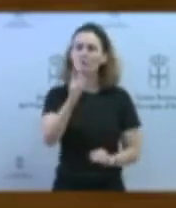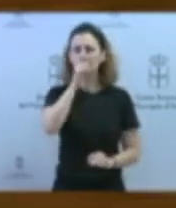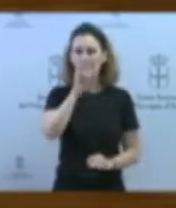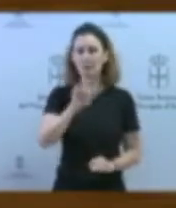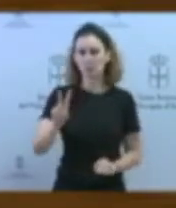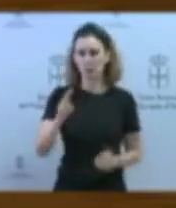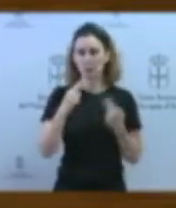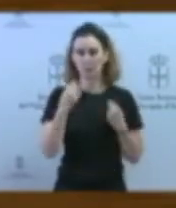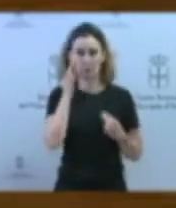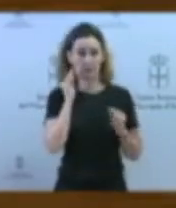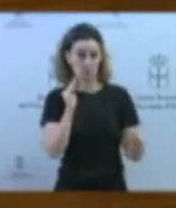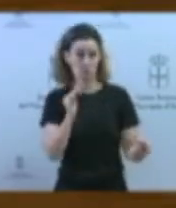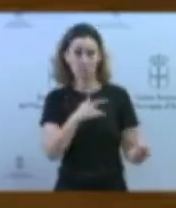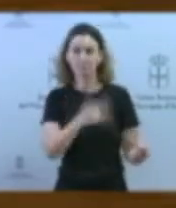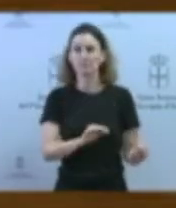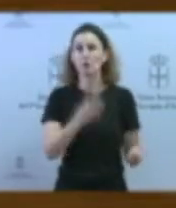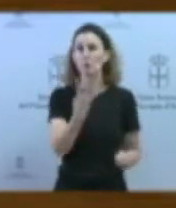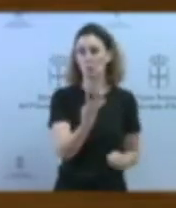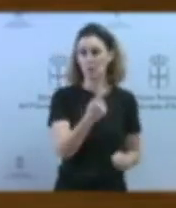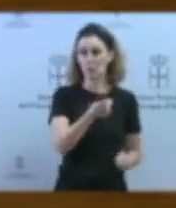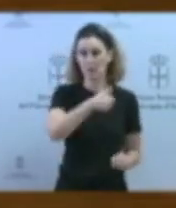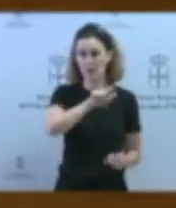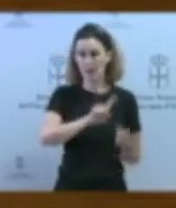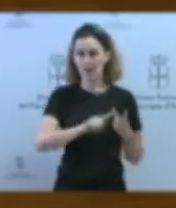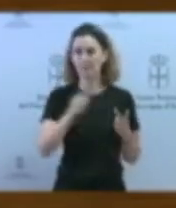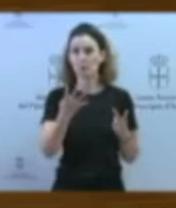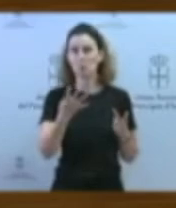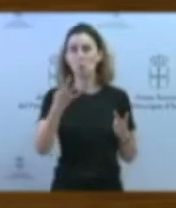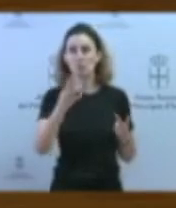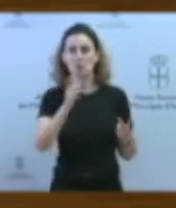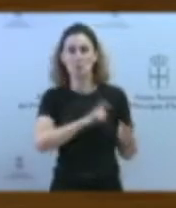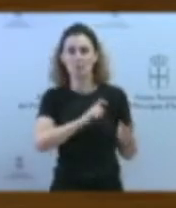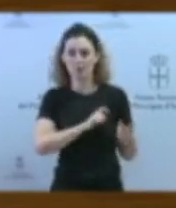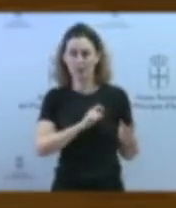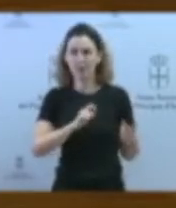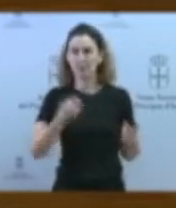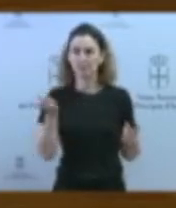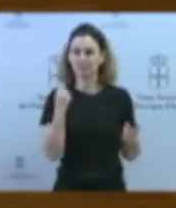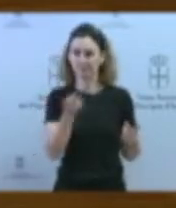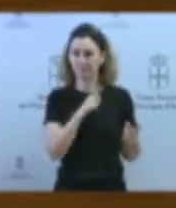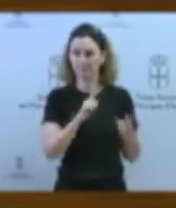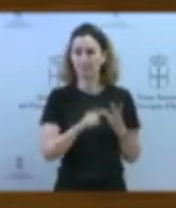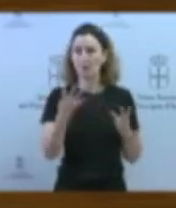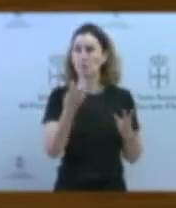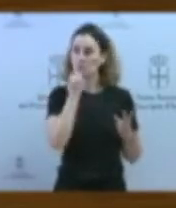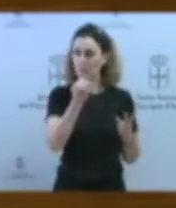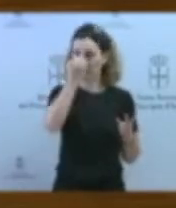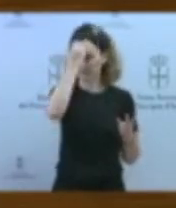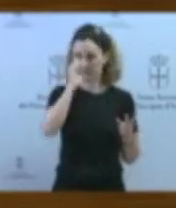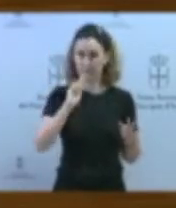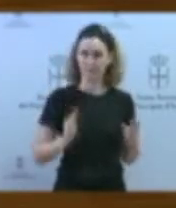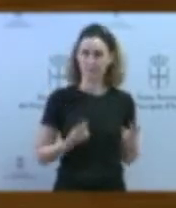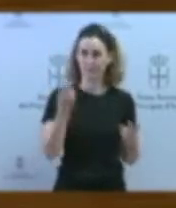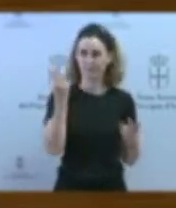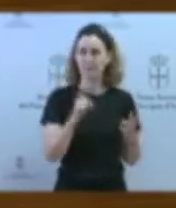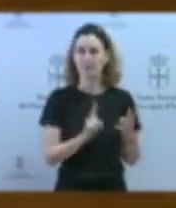los GAL, a 4 mozos de escuadra torturadores, a 15 miembros de una organización terrorista Terrayura, a un conductor kamikaze que destruyó a